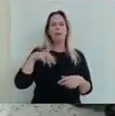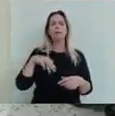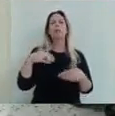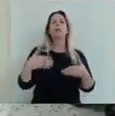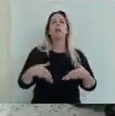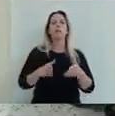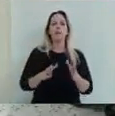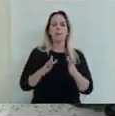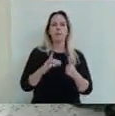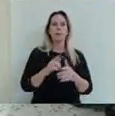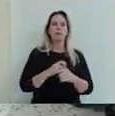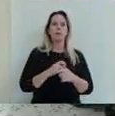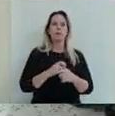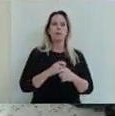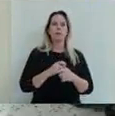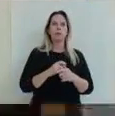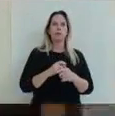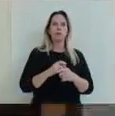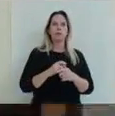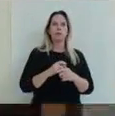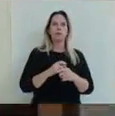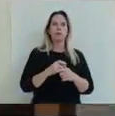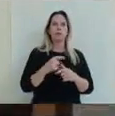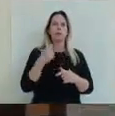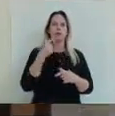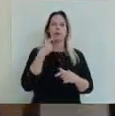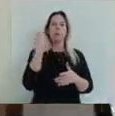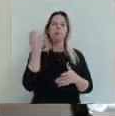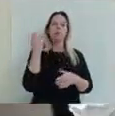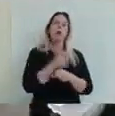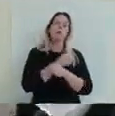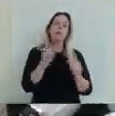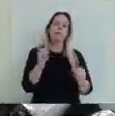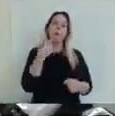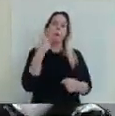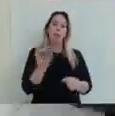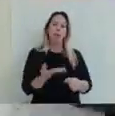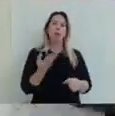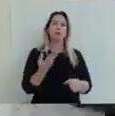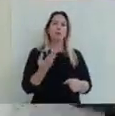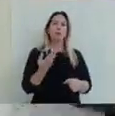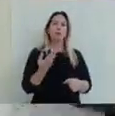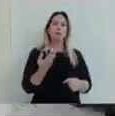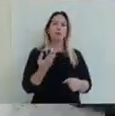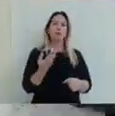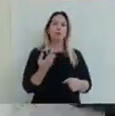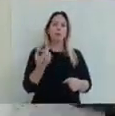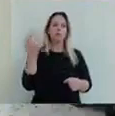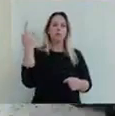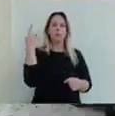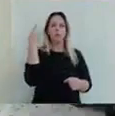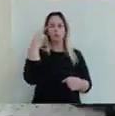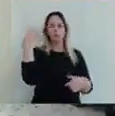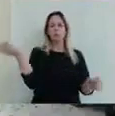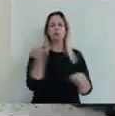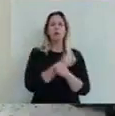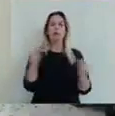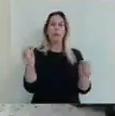Concejal Figueredo. Gracias, señora presidenta. Solicito la aprobación. Pongo a consideración la moción del concejal Figueredo, aprobado por